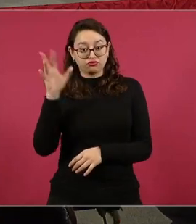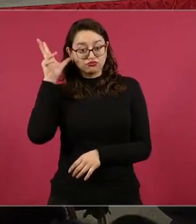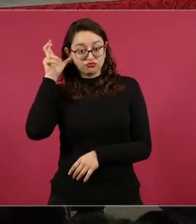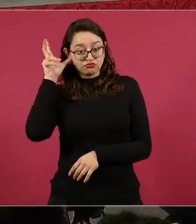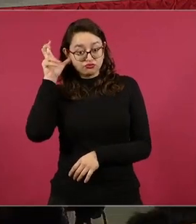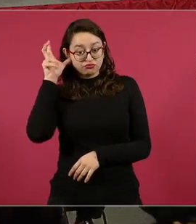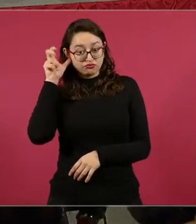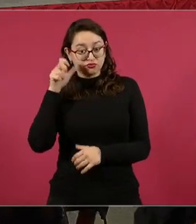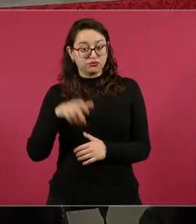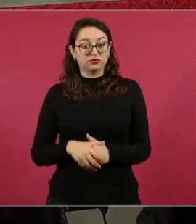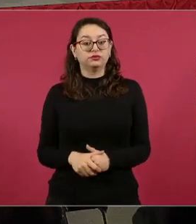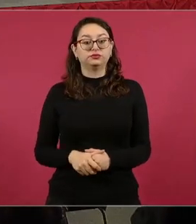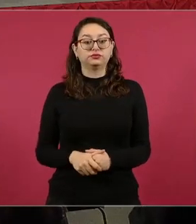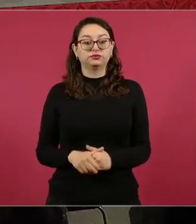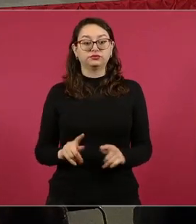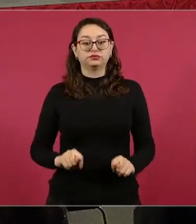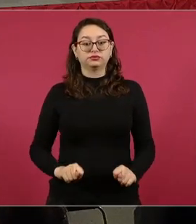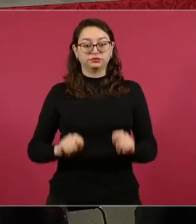Están en la torre de control.